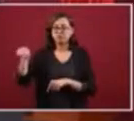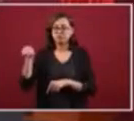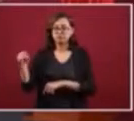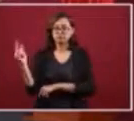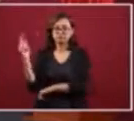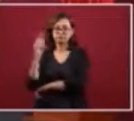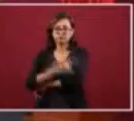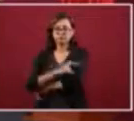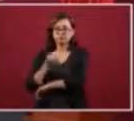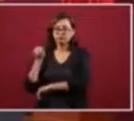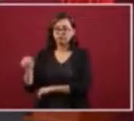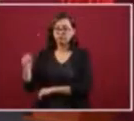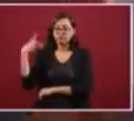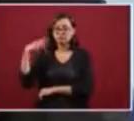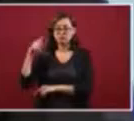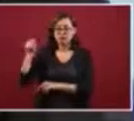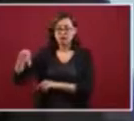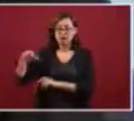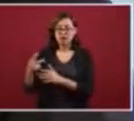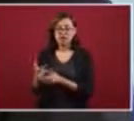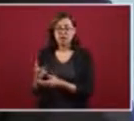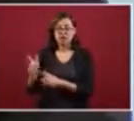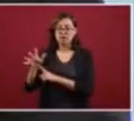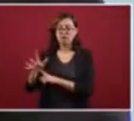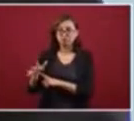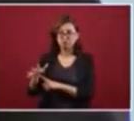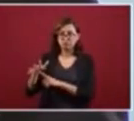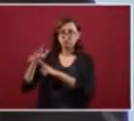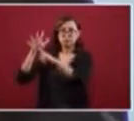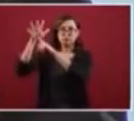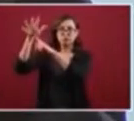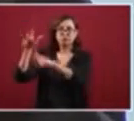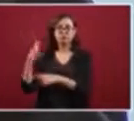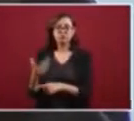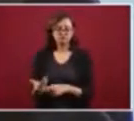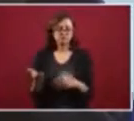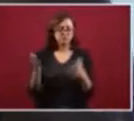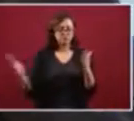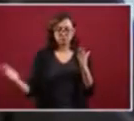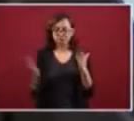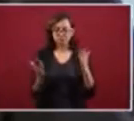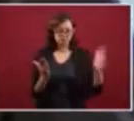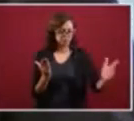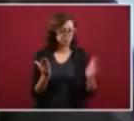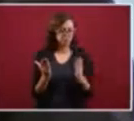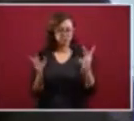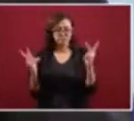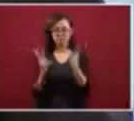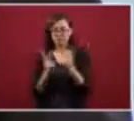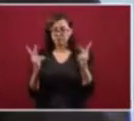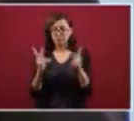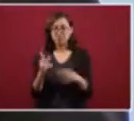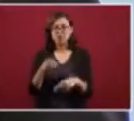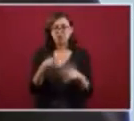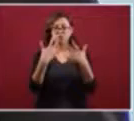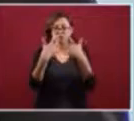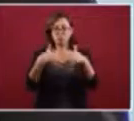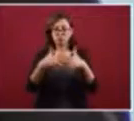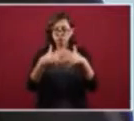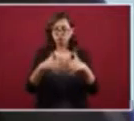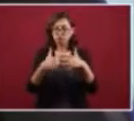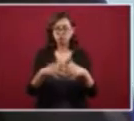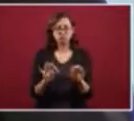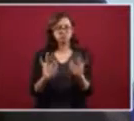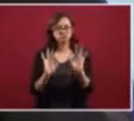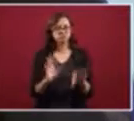en el estado de Puebla, en el aeropuerto del estado de Puebla. Aquí se pudo constatar que los motores, ambos motores, estaban